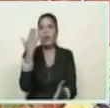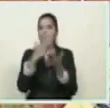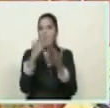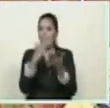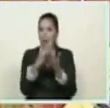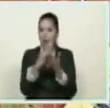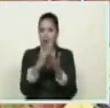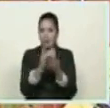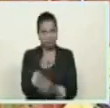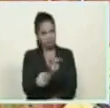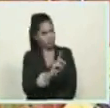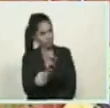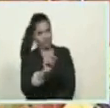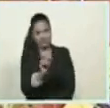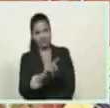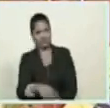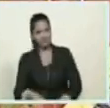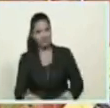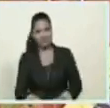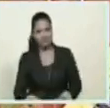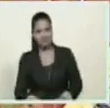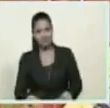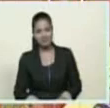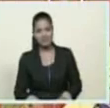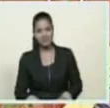no nos fuimos a destruir